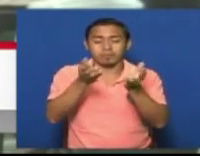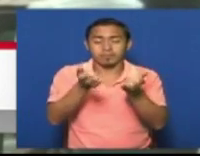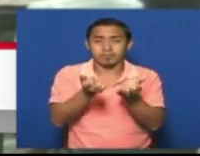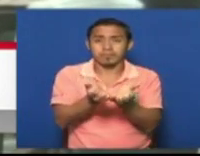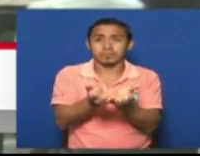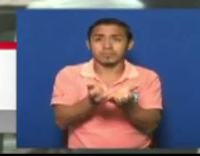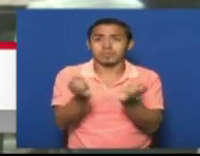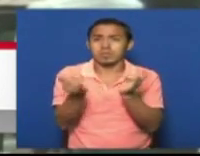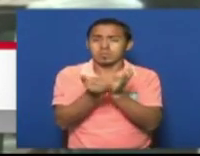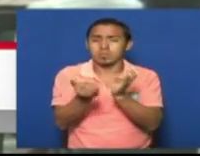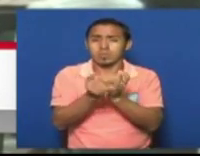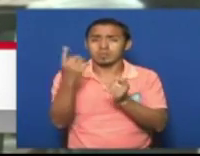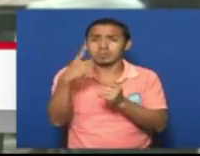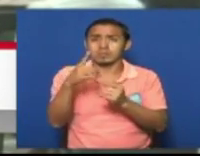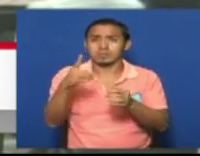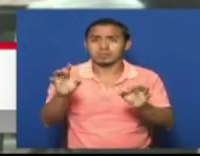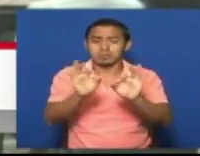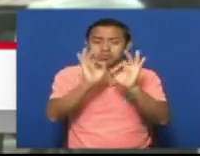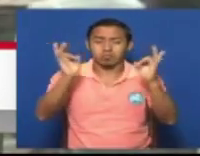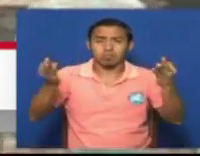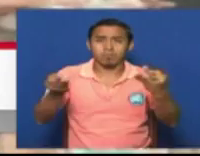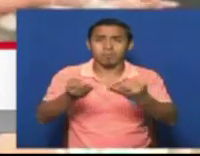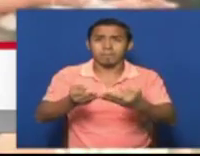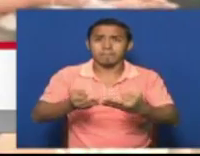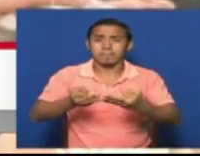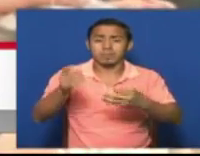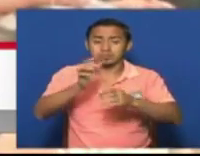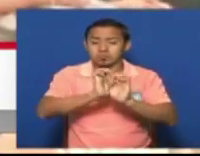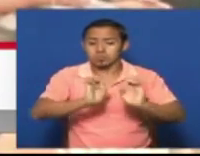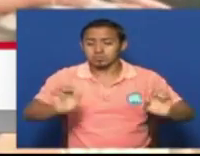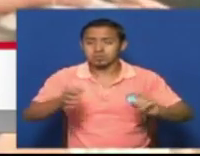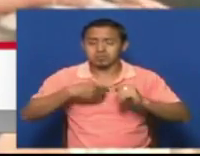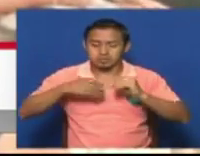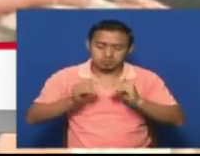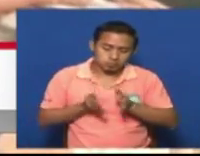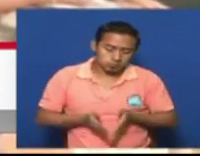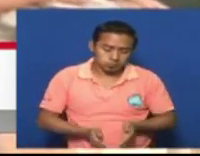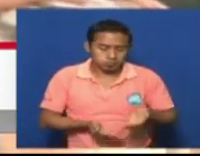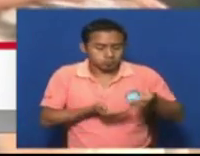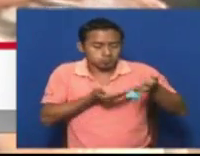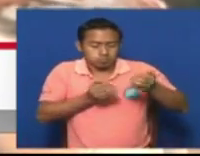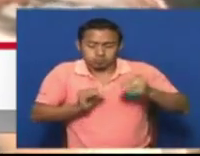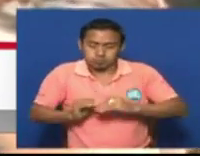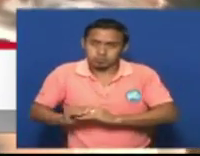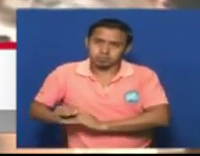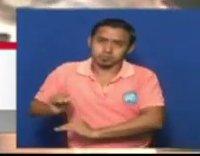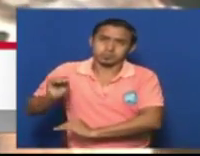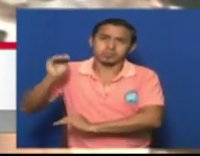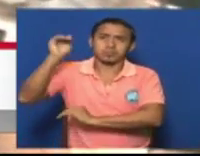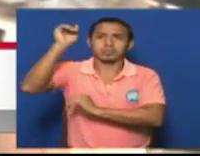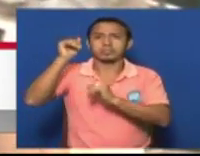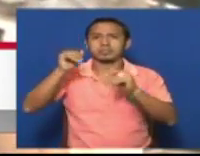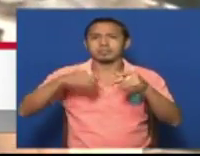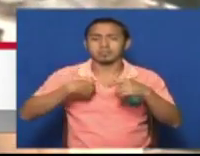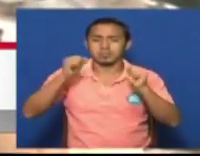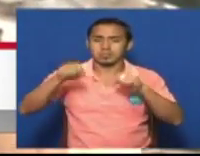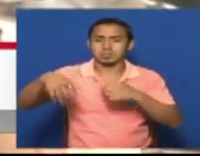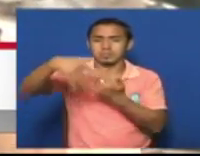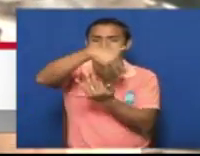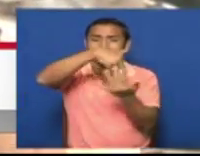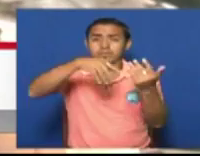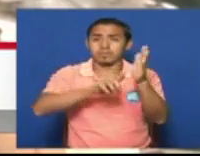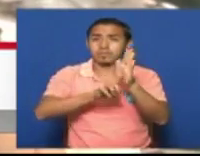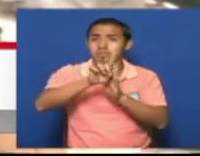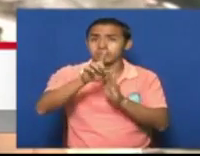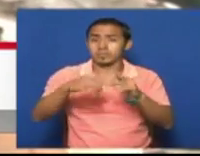reconocen los derechos de familia los niños y las niñas tienen derecho a nacer a crecer e ir a desarrollarse en una familia armónica libre